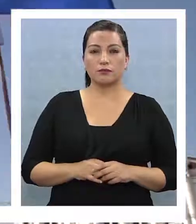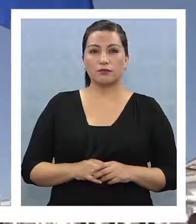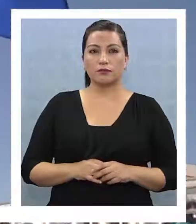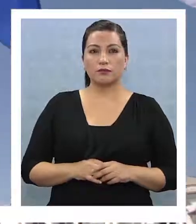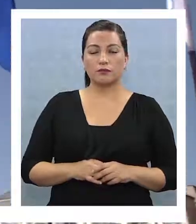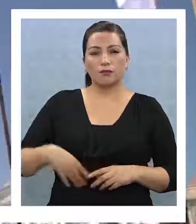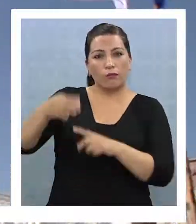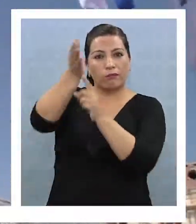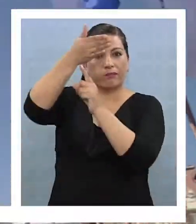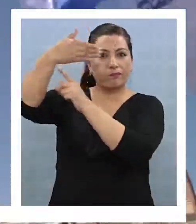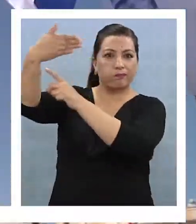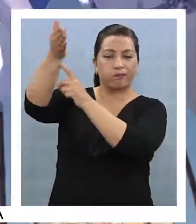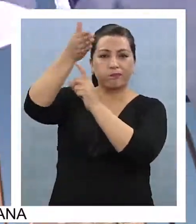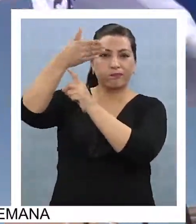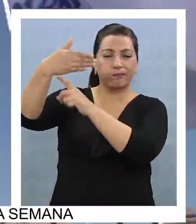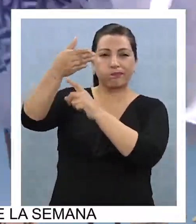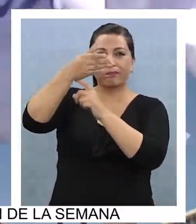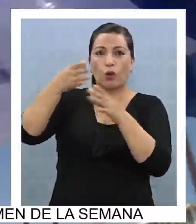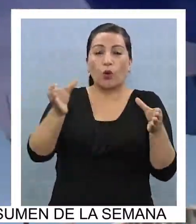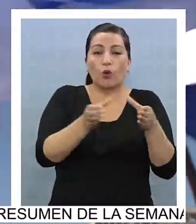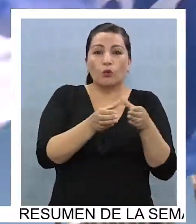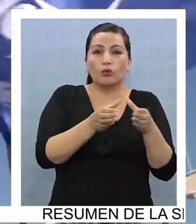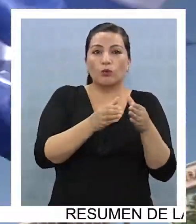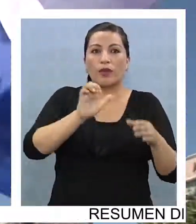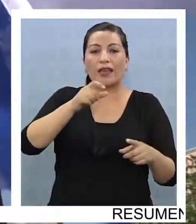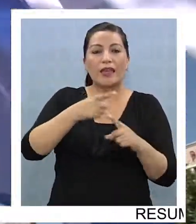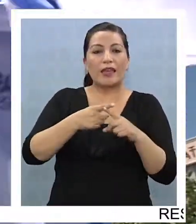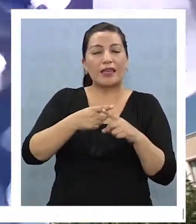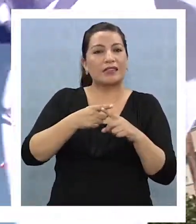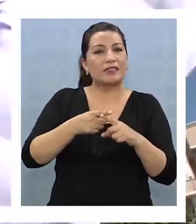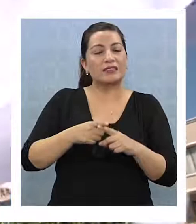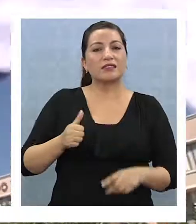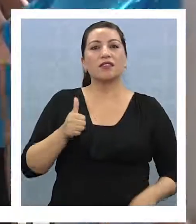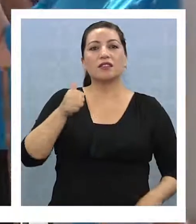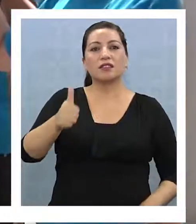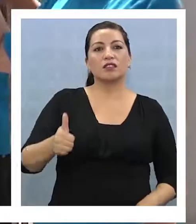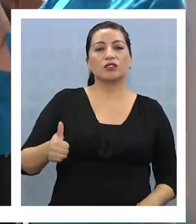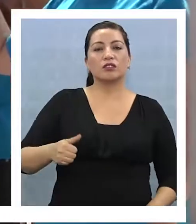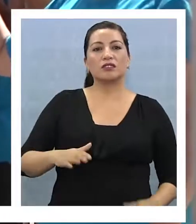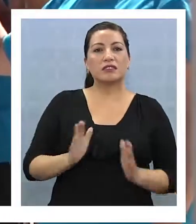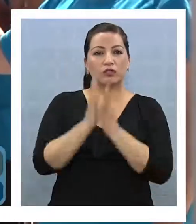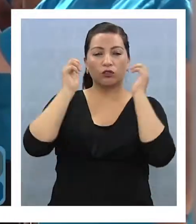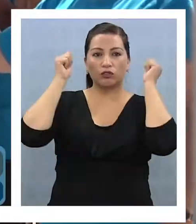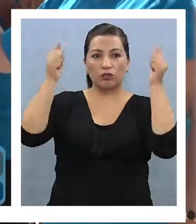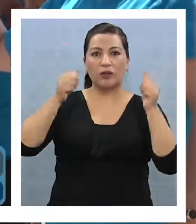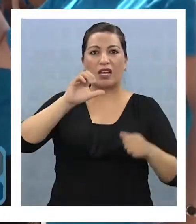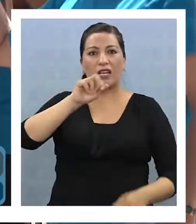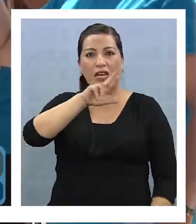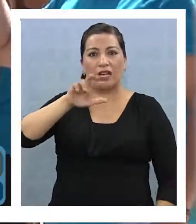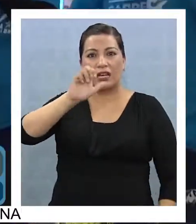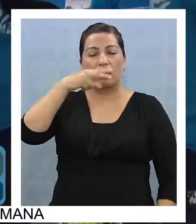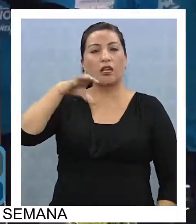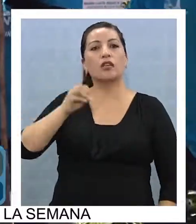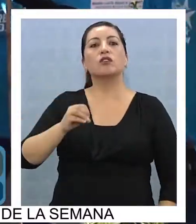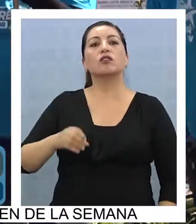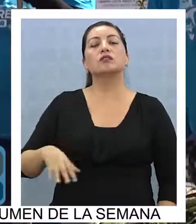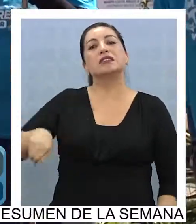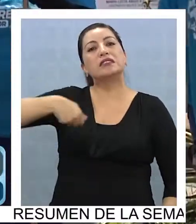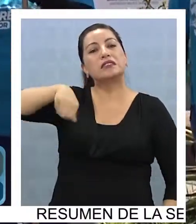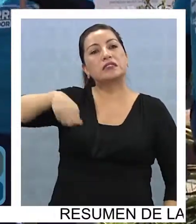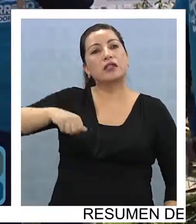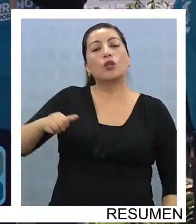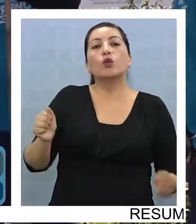Con banderas y un gran número de brigadistas, el ex-rector de la Universidad Santo Tomás, Juan Carlos Carreño, oficializó su candidatura al Senado.